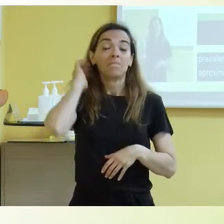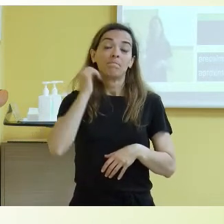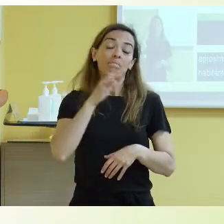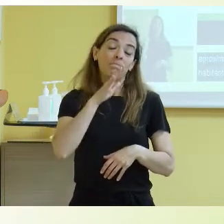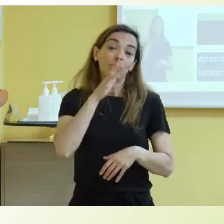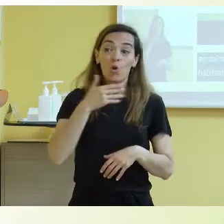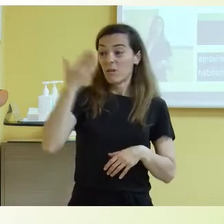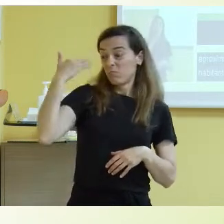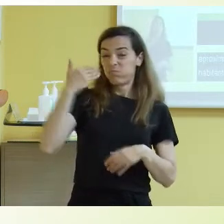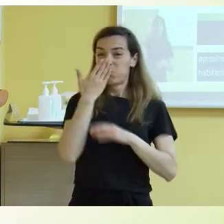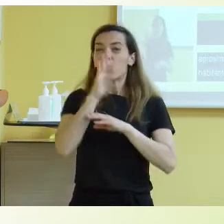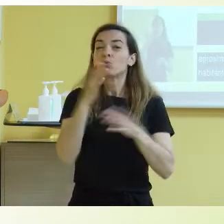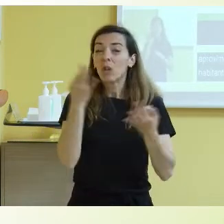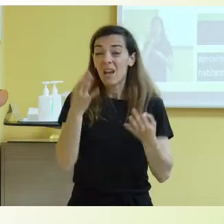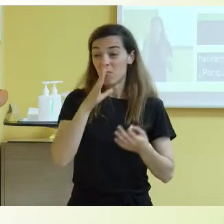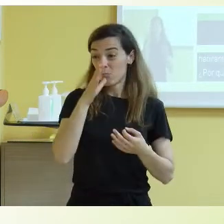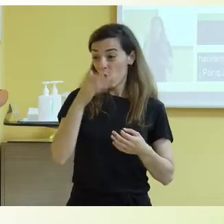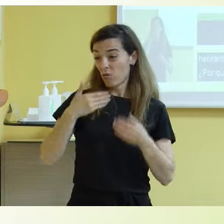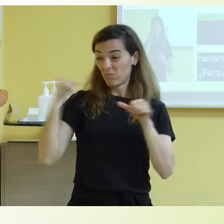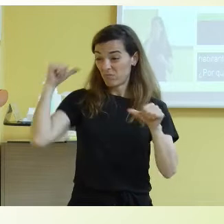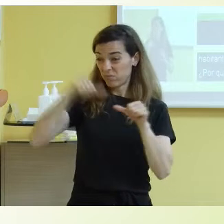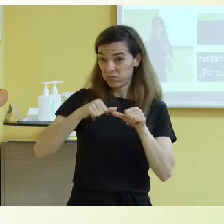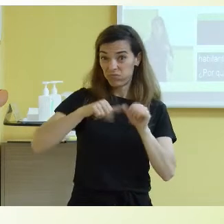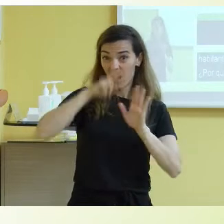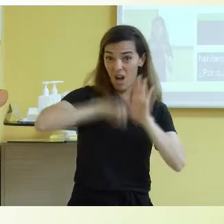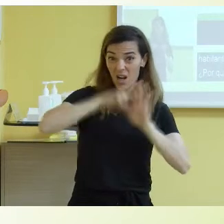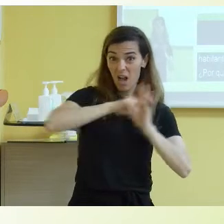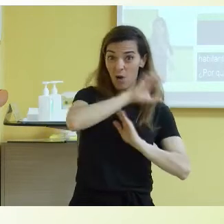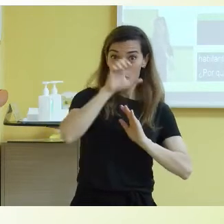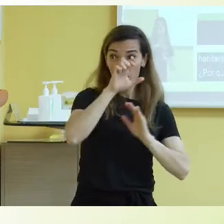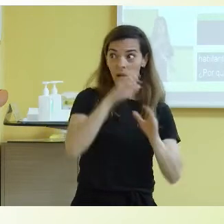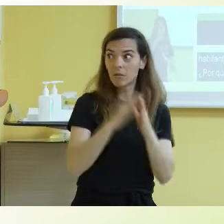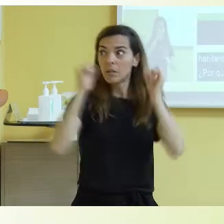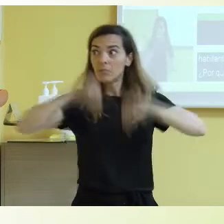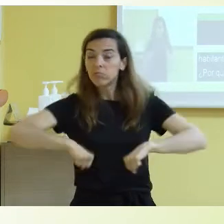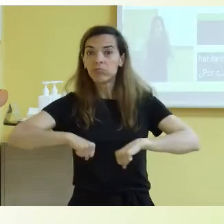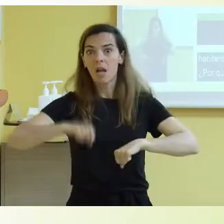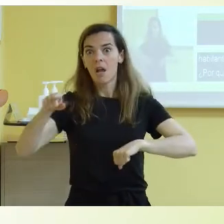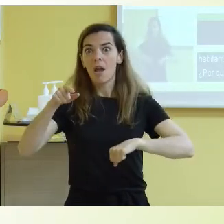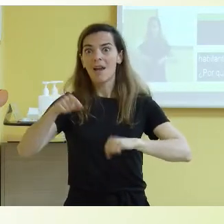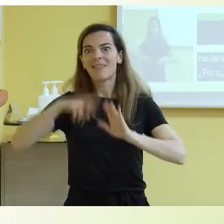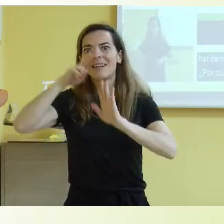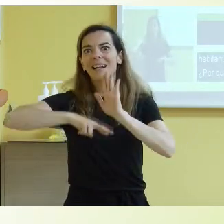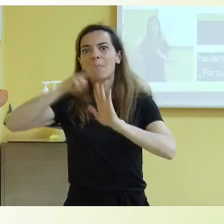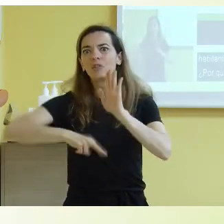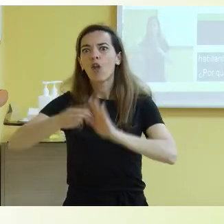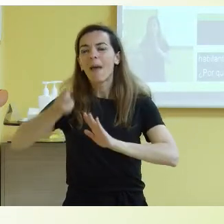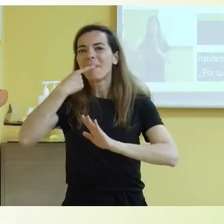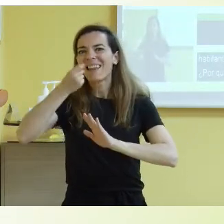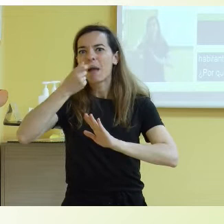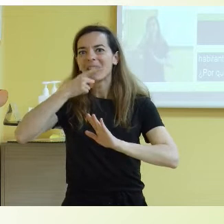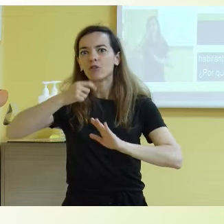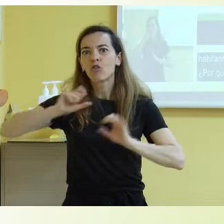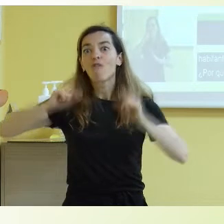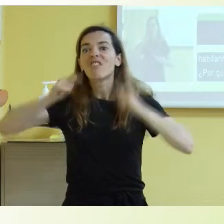a proponer, porque toda la reglamentación europea iba en paralelo a lo que se llamaba el reglamento de medicamentos huérfanos, era porque por debajo de 5 por